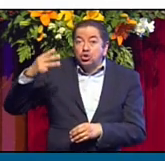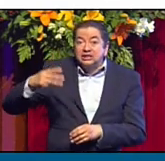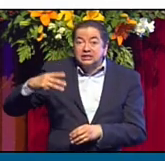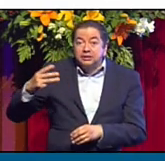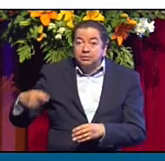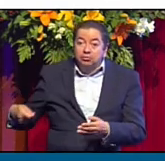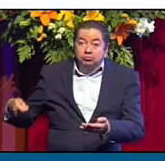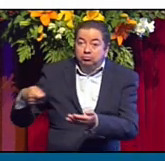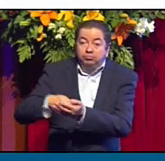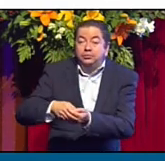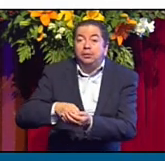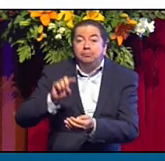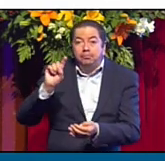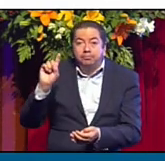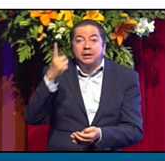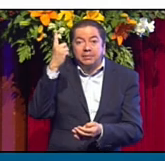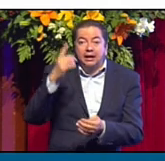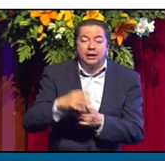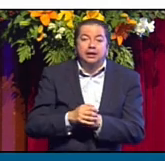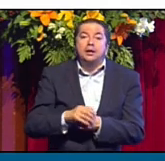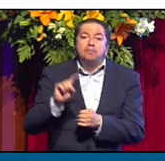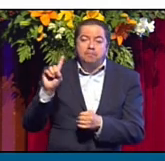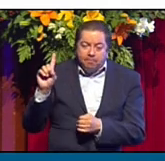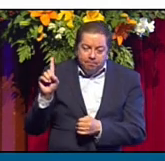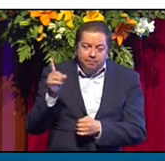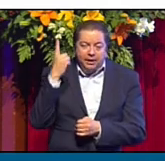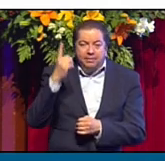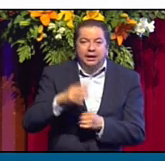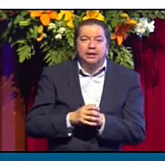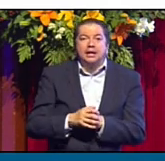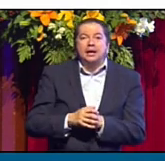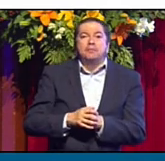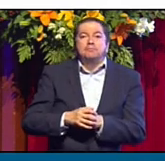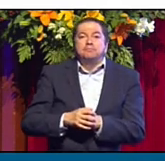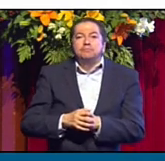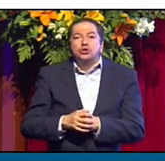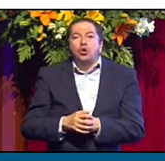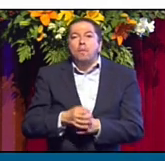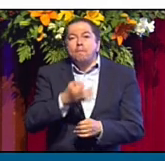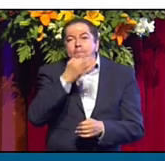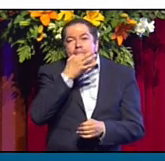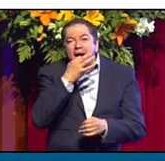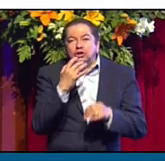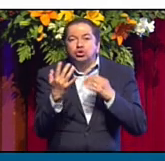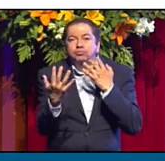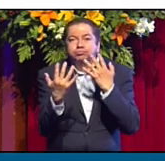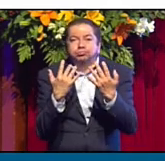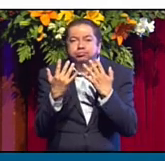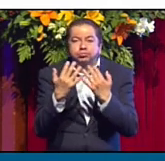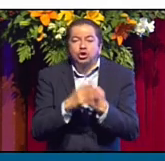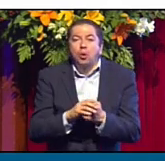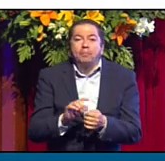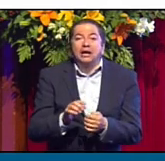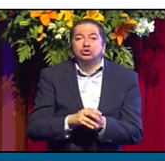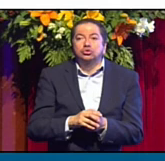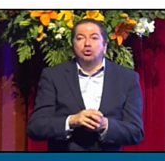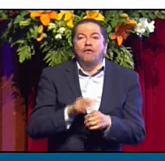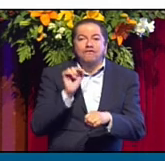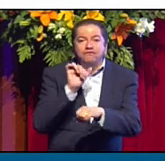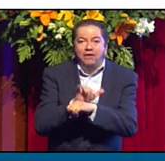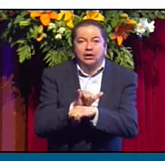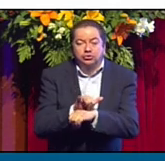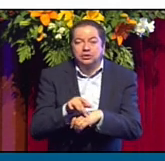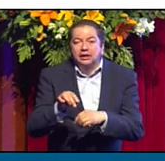pasto sintético. No la inauguró como en Medellín Messi. ¿Ah? Que Messi, el gran Messi, fue a inaugurar